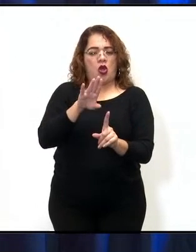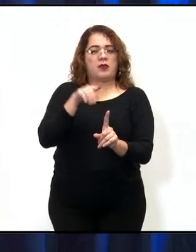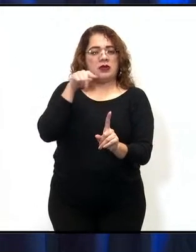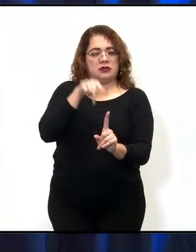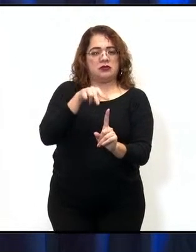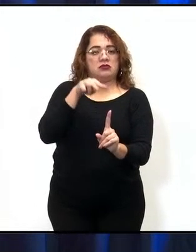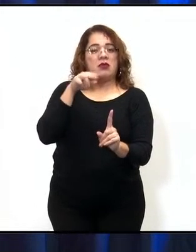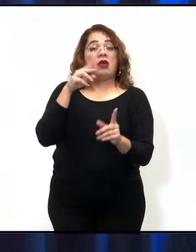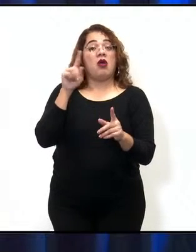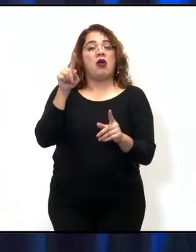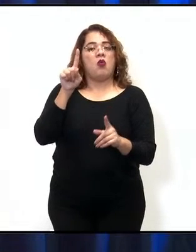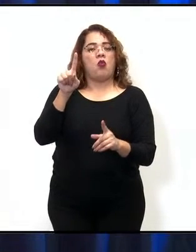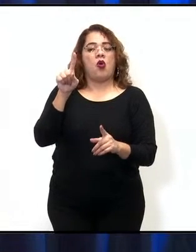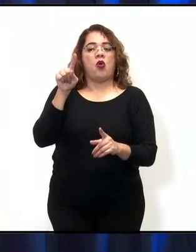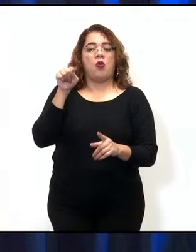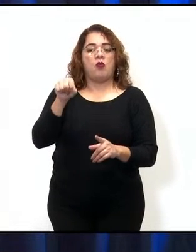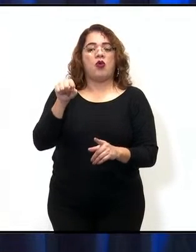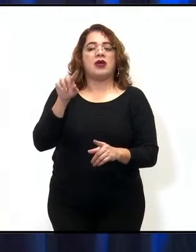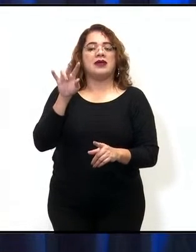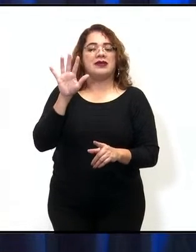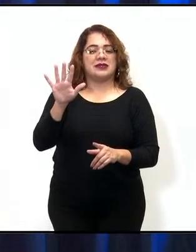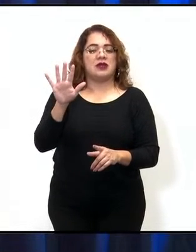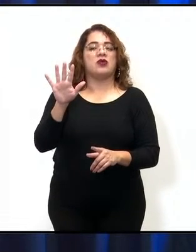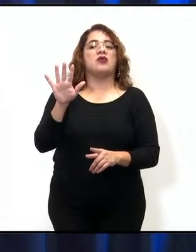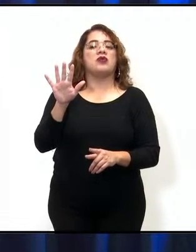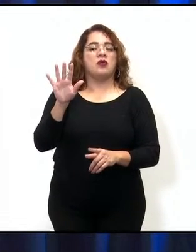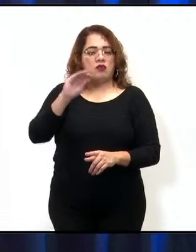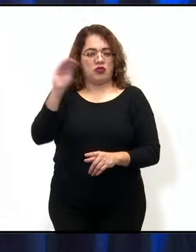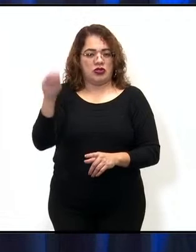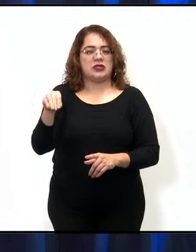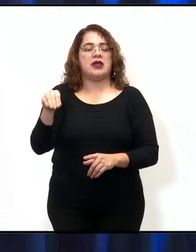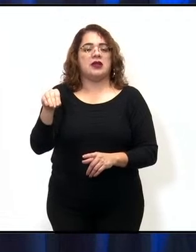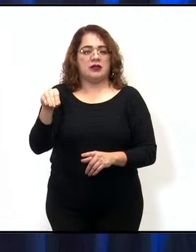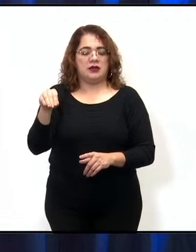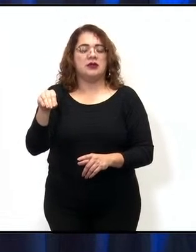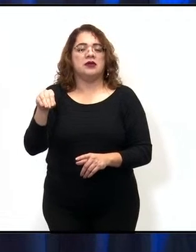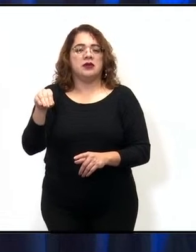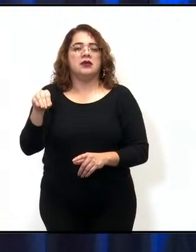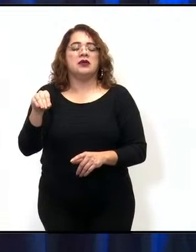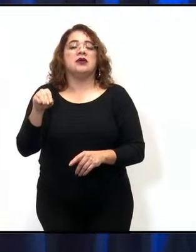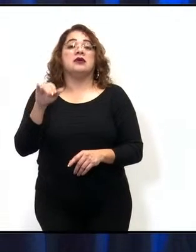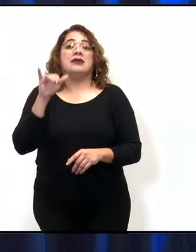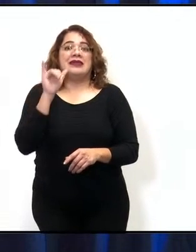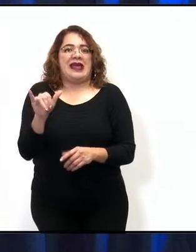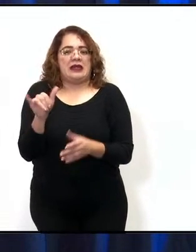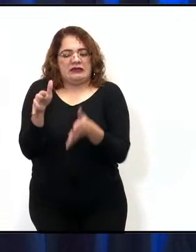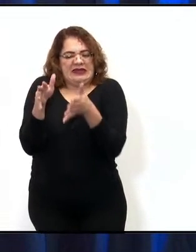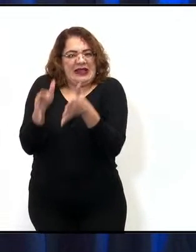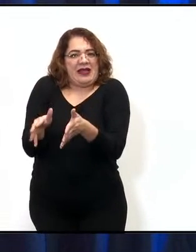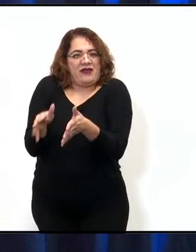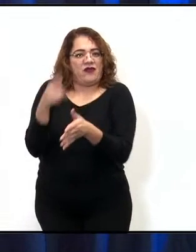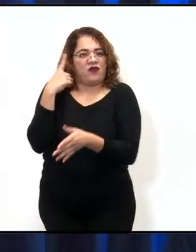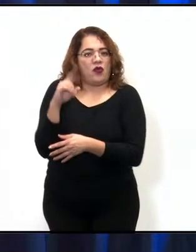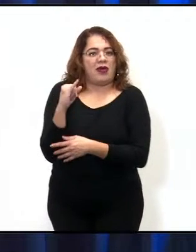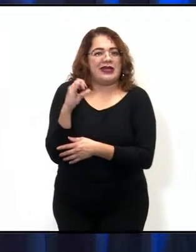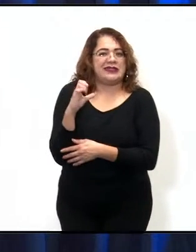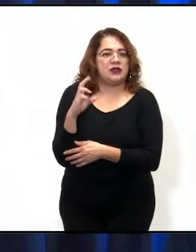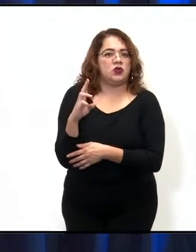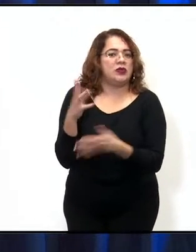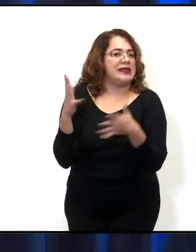1.5%. El 62% de los que están en nuestras camillas de las unidades de cuidado intensivo